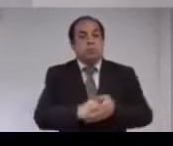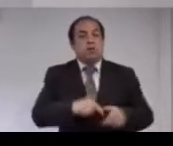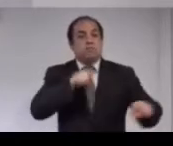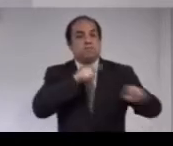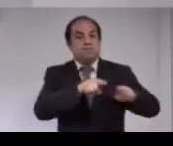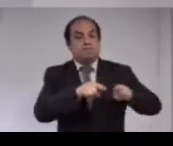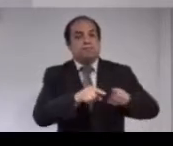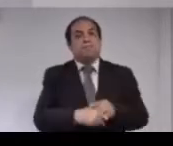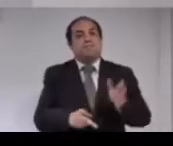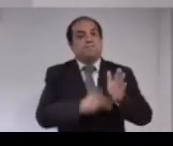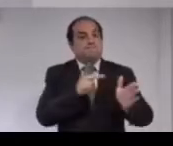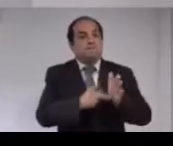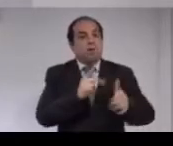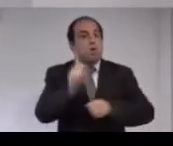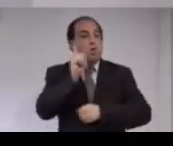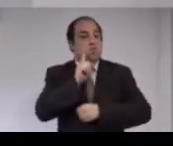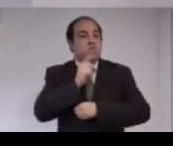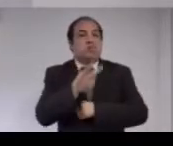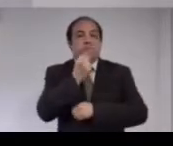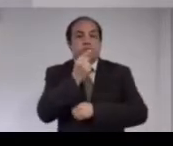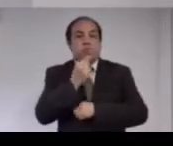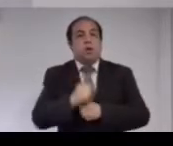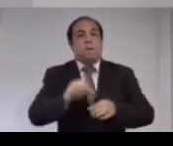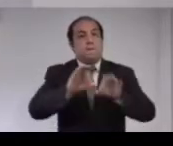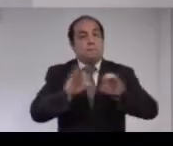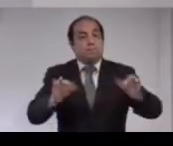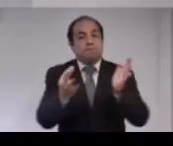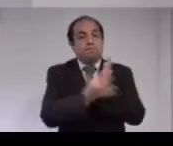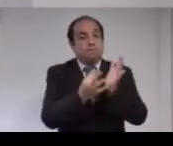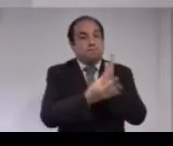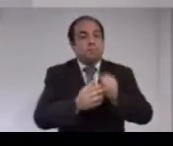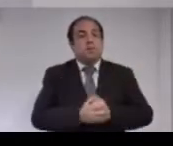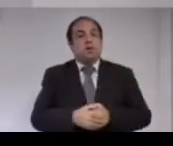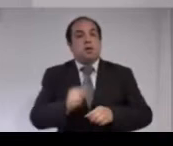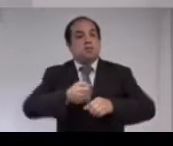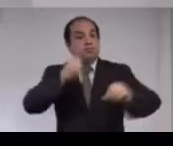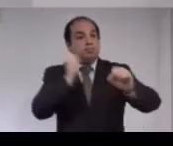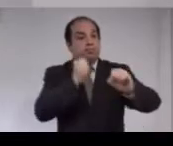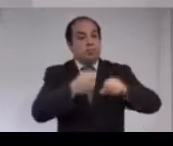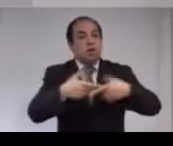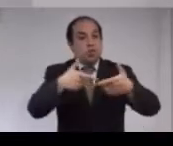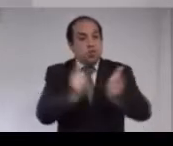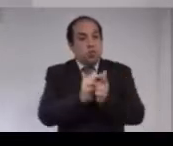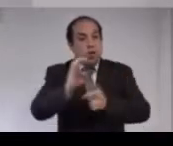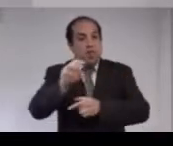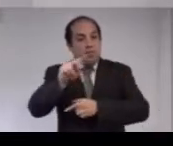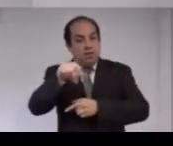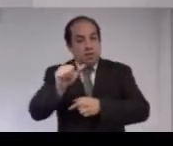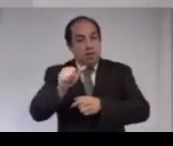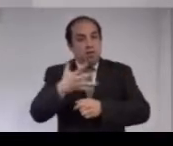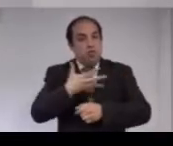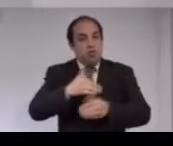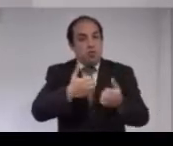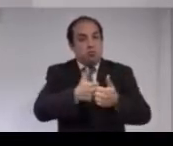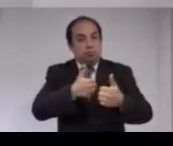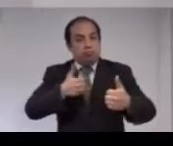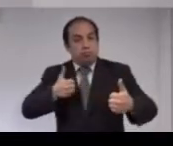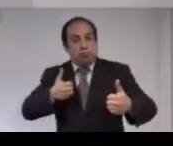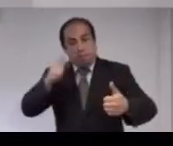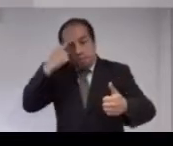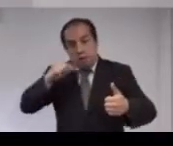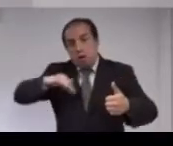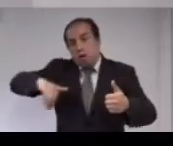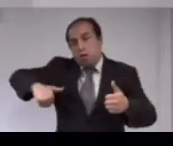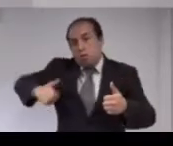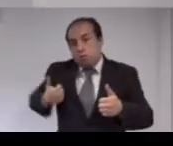mujeres policías con varillas y martillos, por lo que el agrupamiento de Atenea tuvo que replegarse para salvaguardar